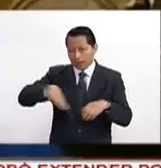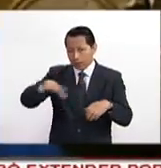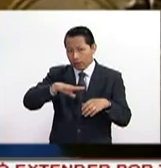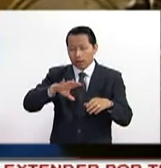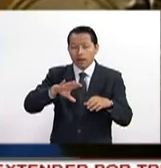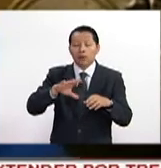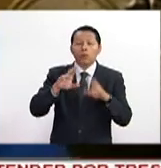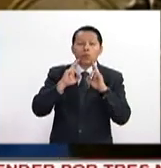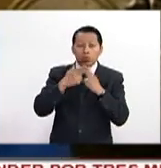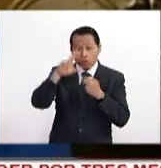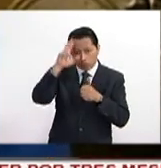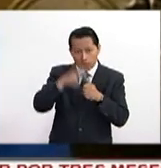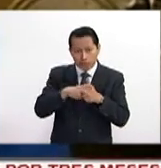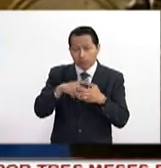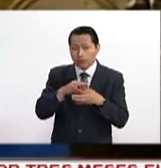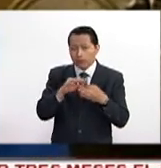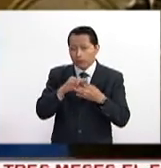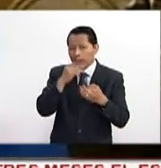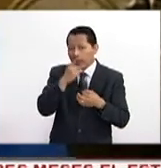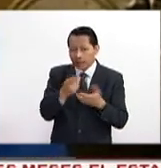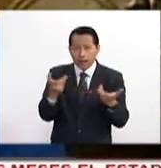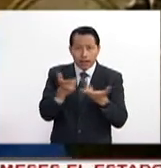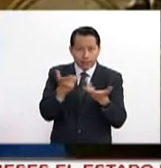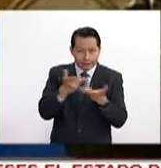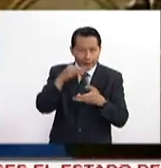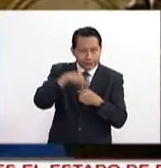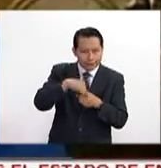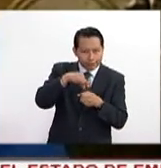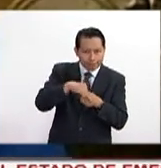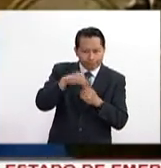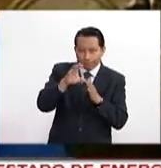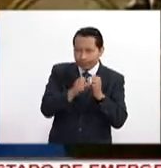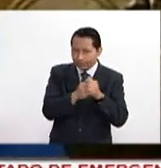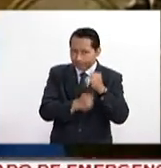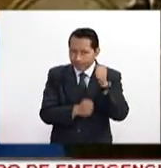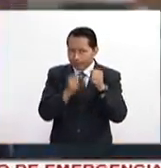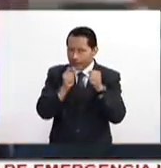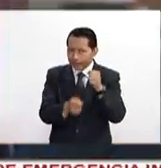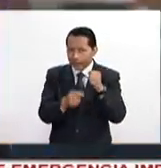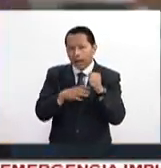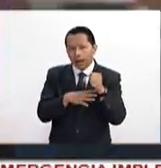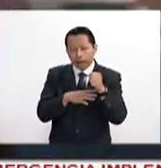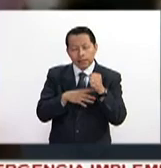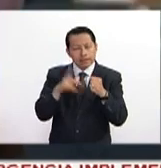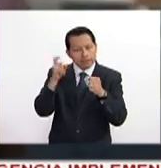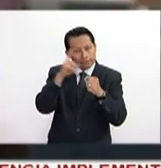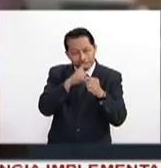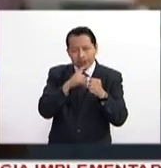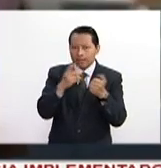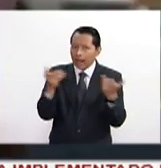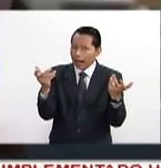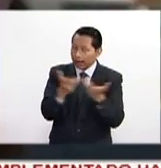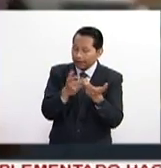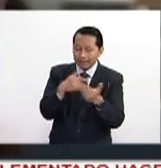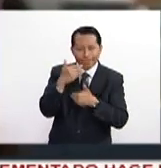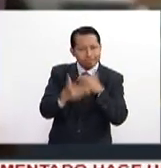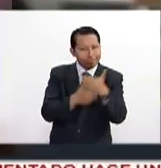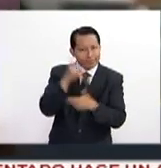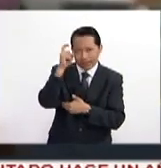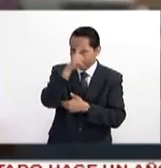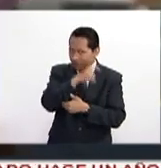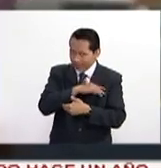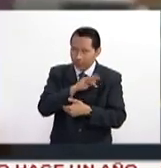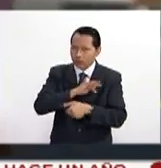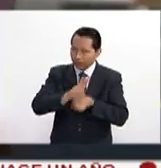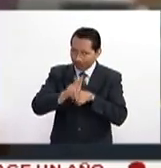el español destacó que la celebración de un referendo constituyente sería un paso de difícil retorno para lograr la democracia en Venezuela.